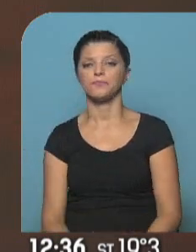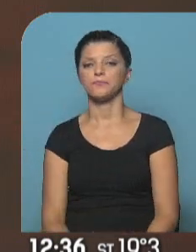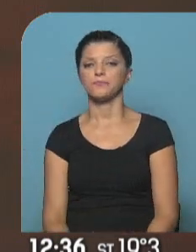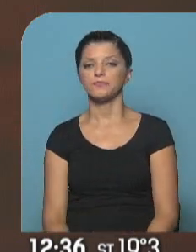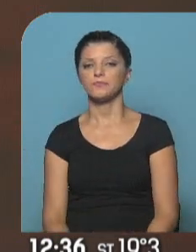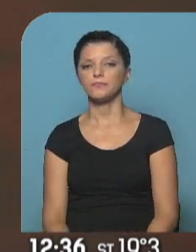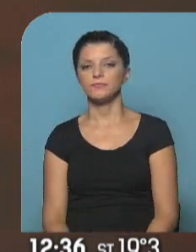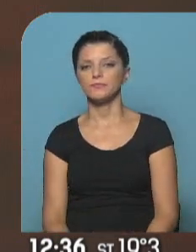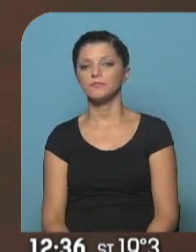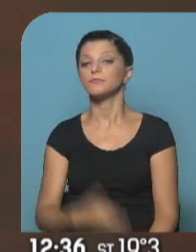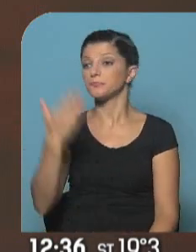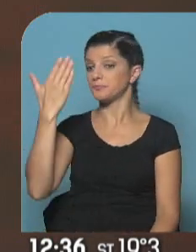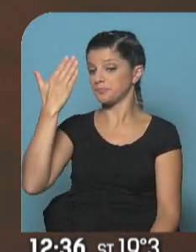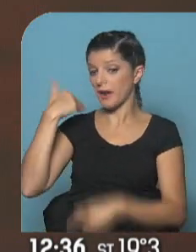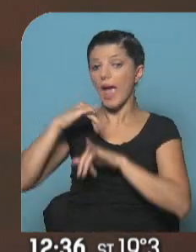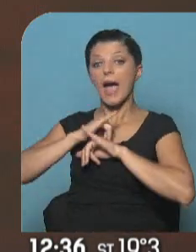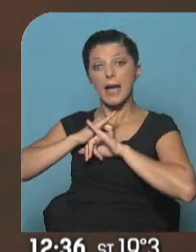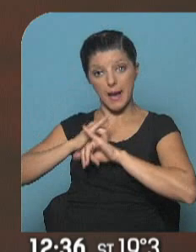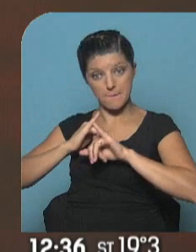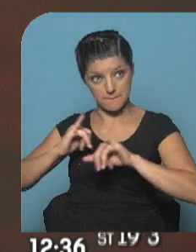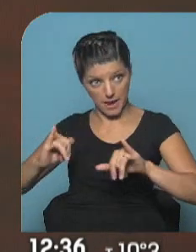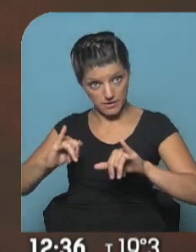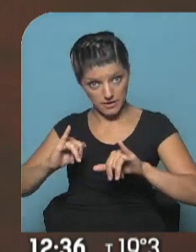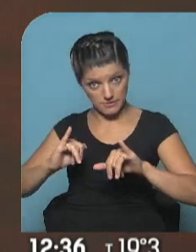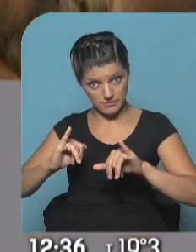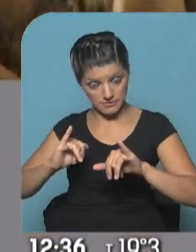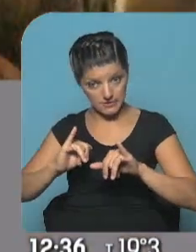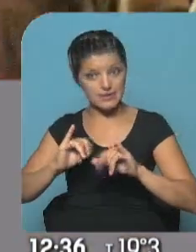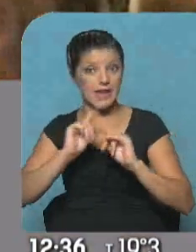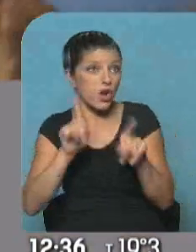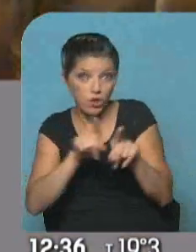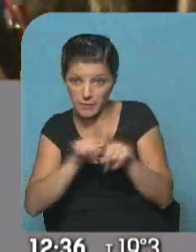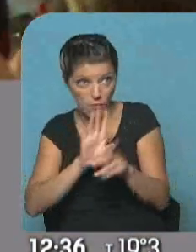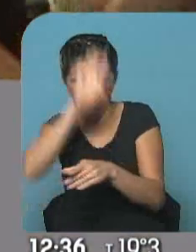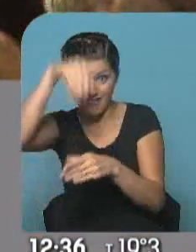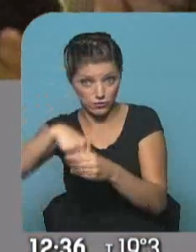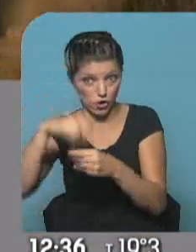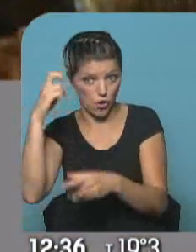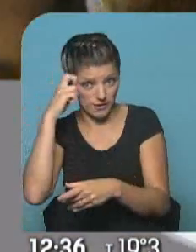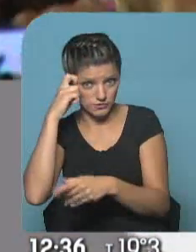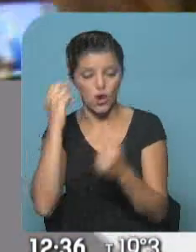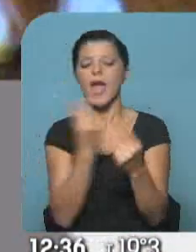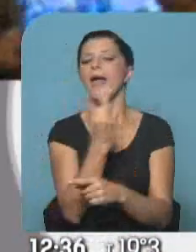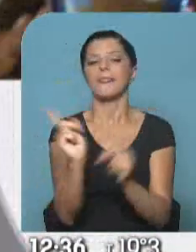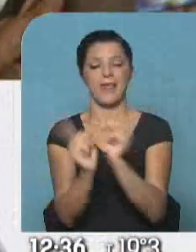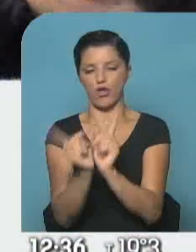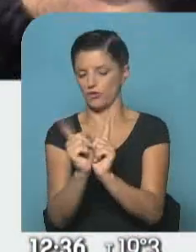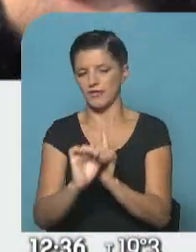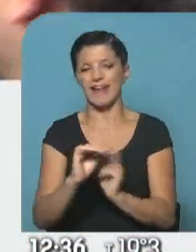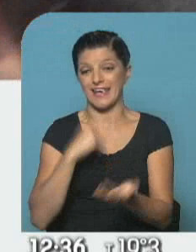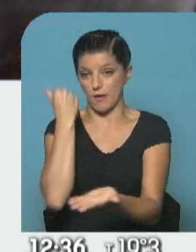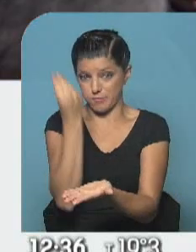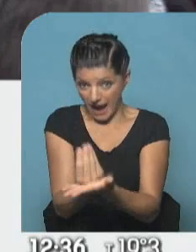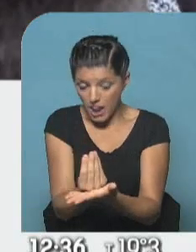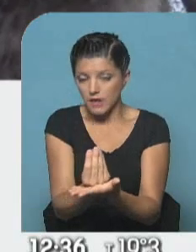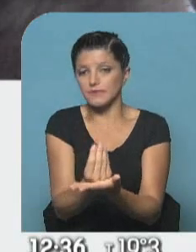campaña electoral se da también en el Congreso, donde va a ser muy difícil para quien gane tener una mayoría suficiente